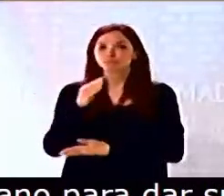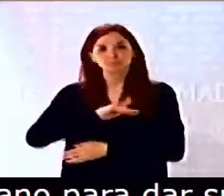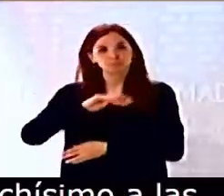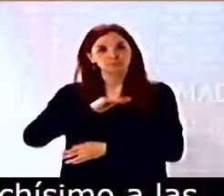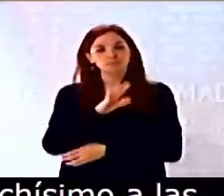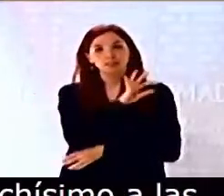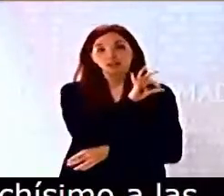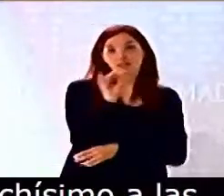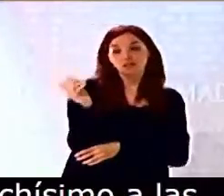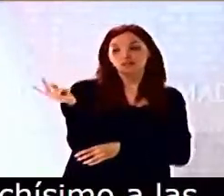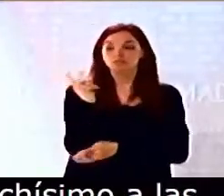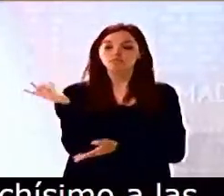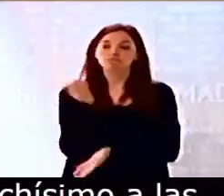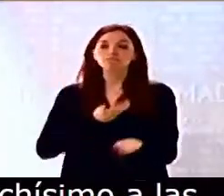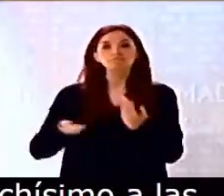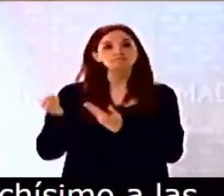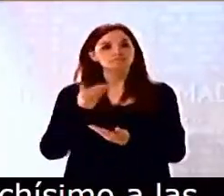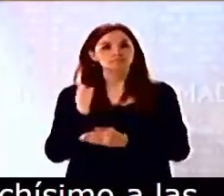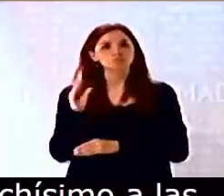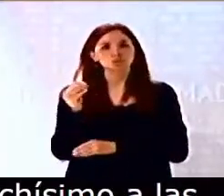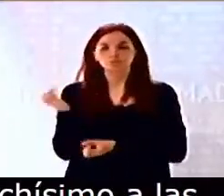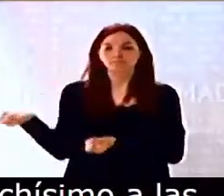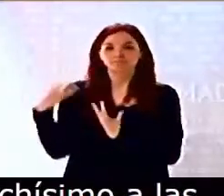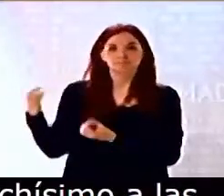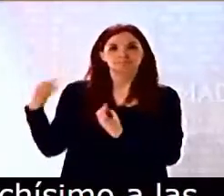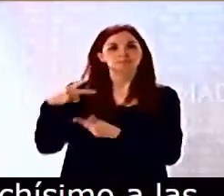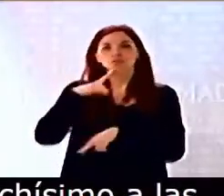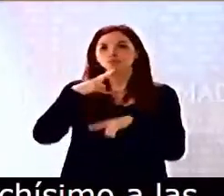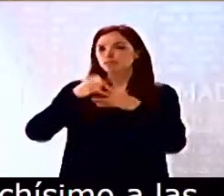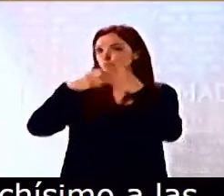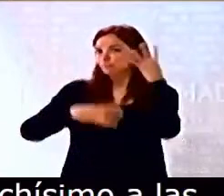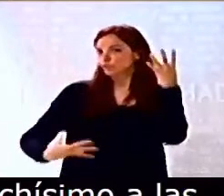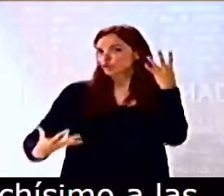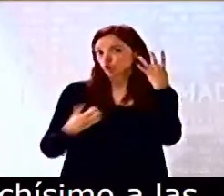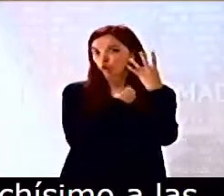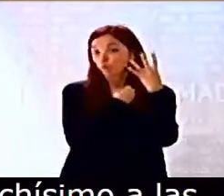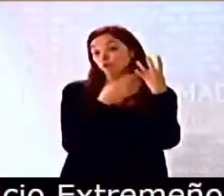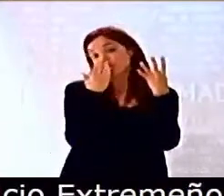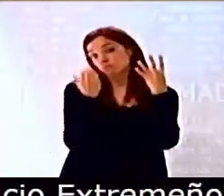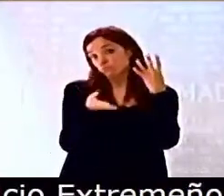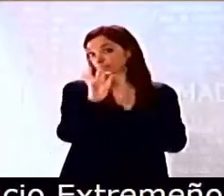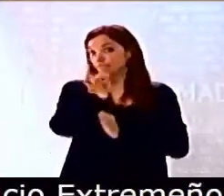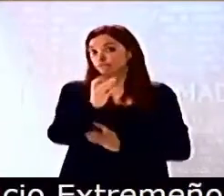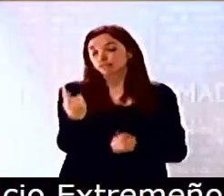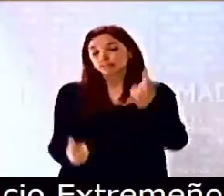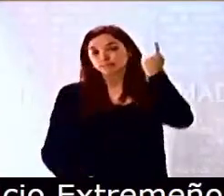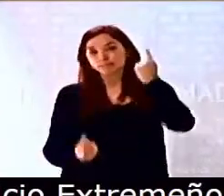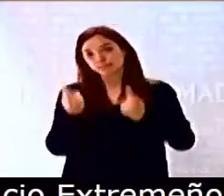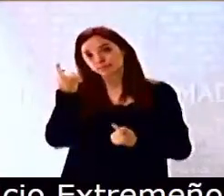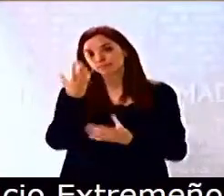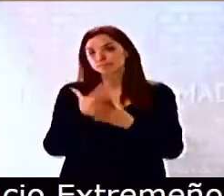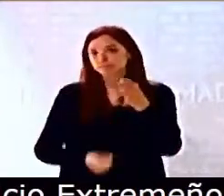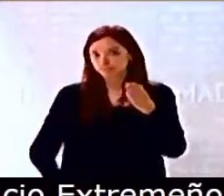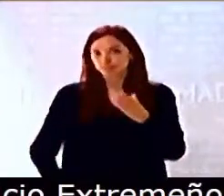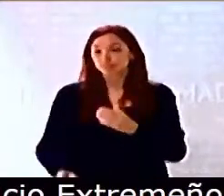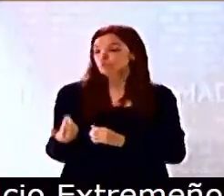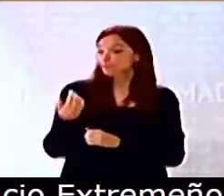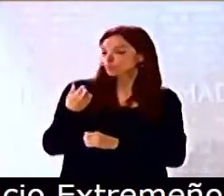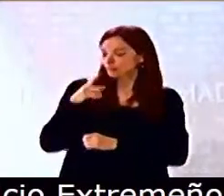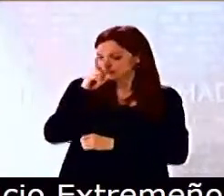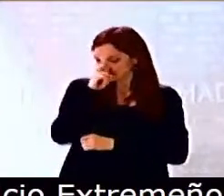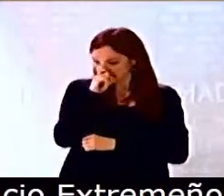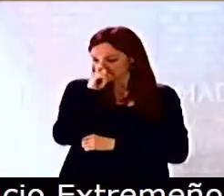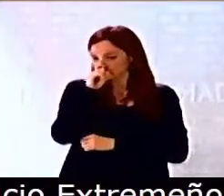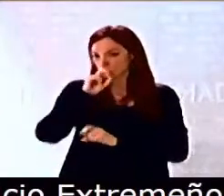Servicio Extremeño de Salud y trasladando todos los datos. Pero es cierto que algunas veces de lo último que nos acordamos